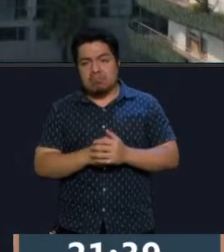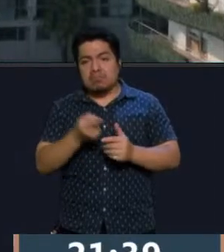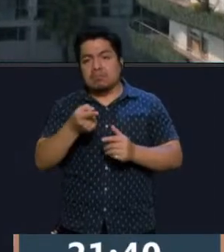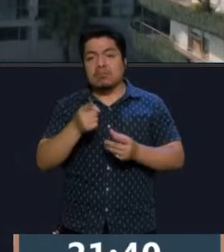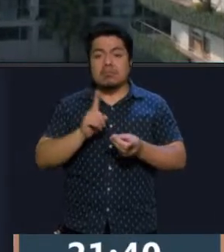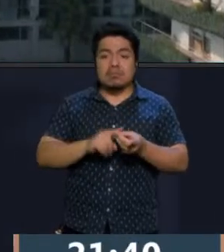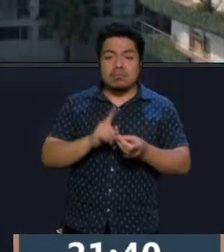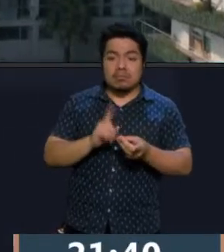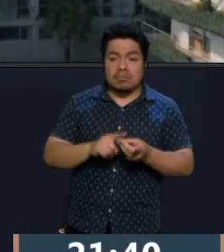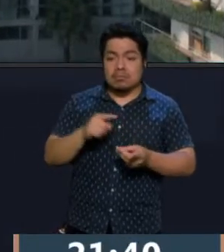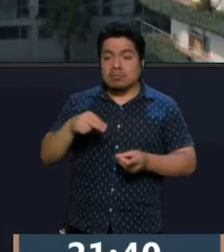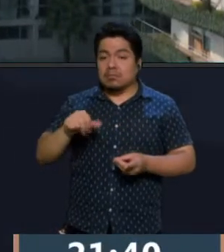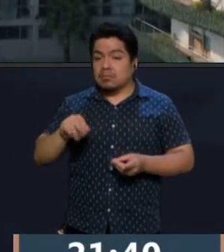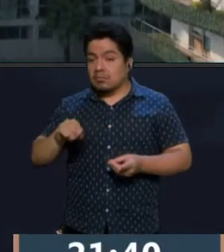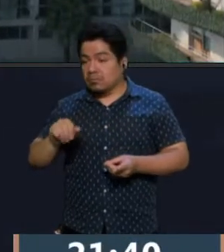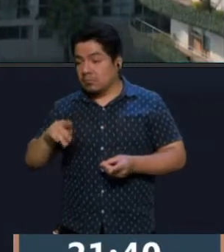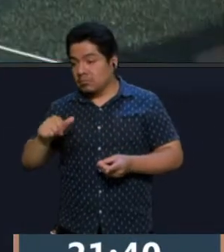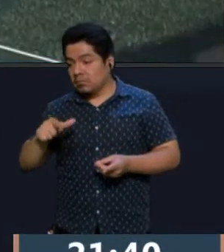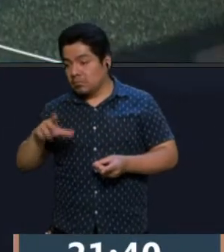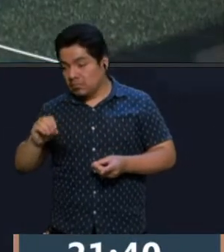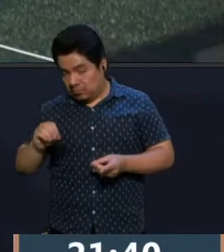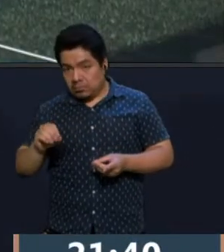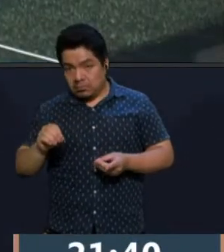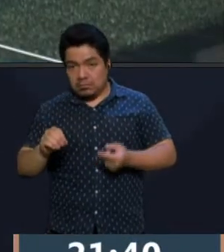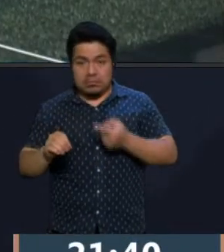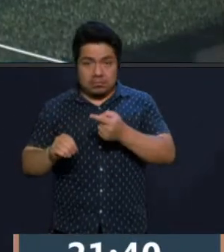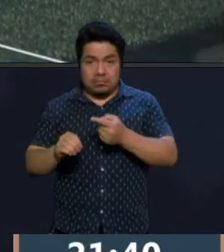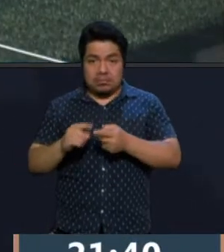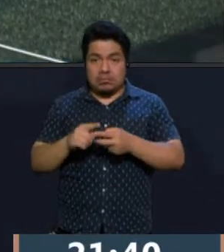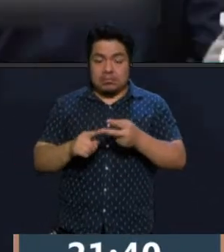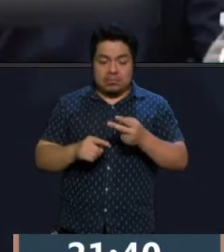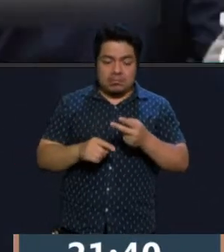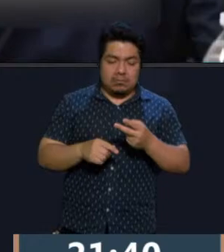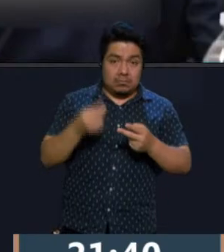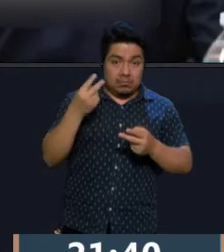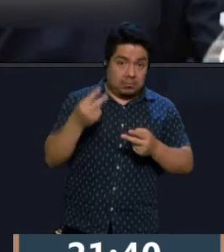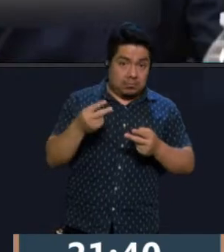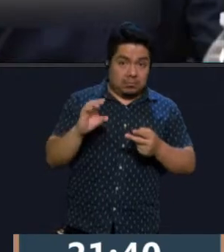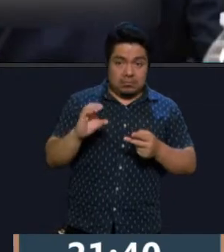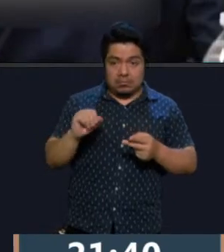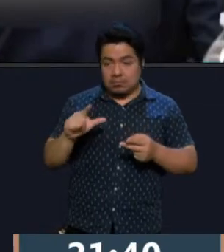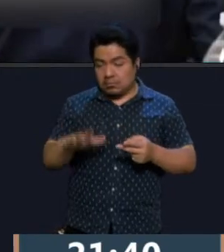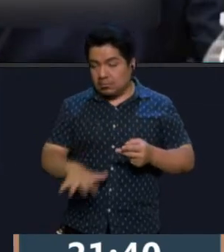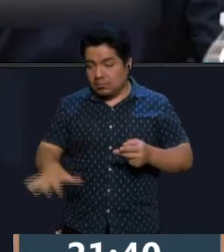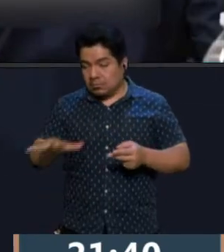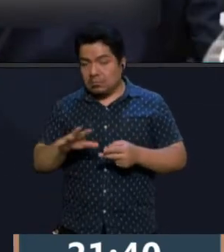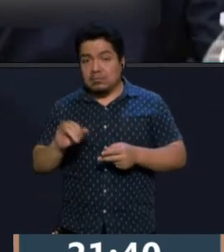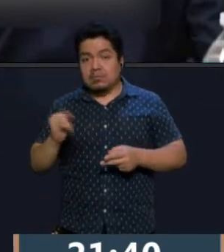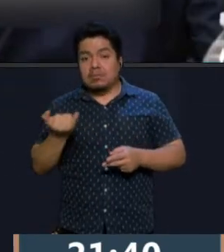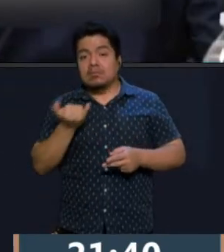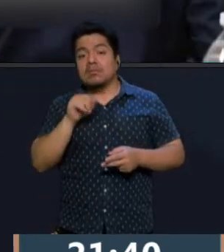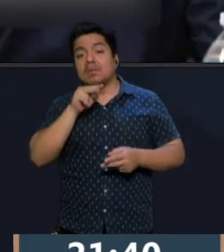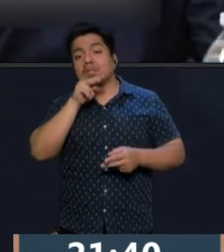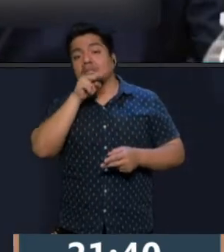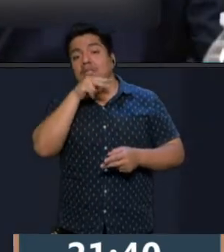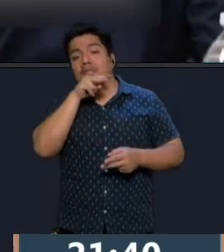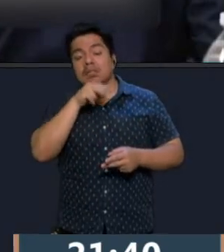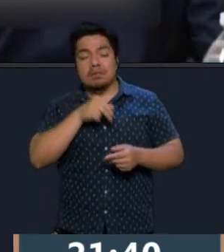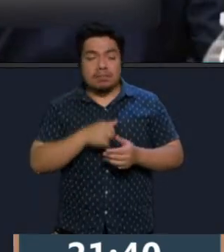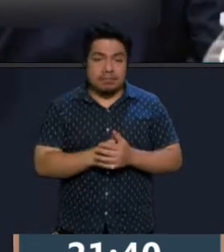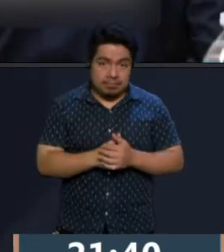la colonia Nonualco, uno de ellos, dos en la colonia Insurgentes Miscuac,